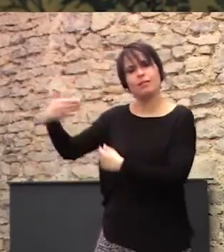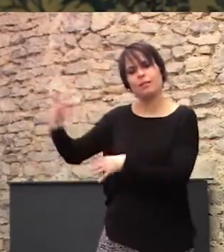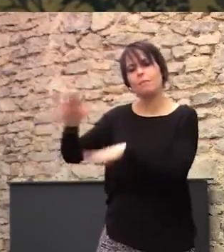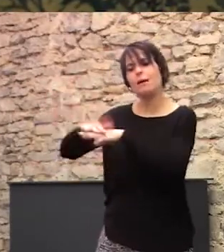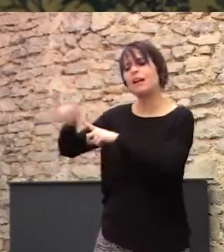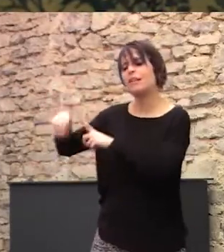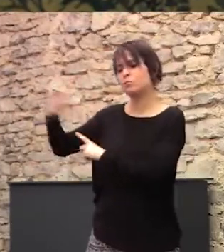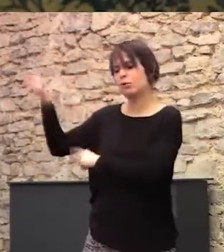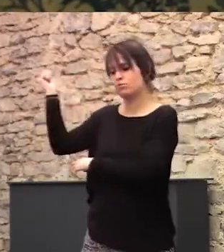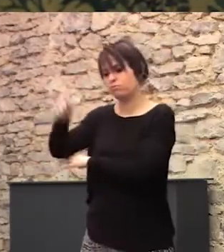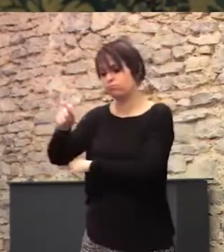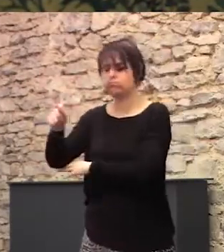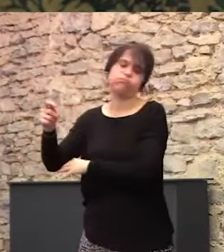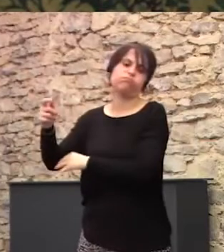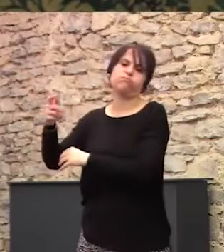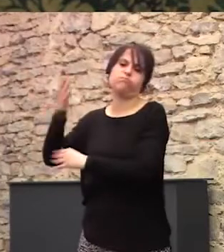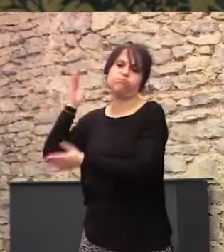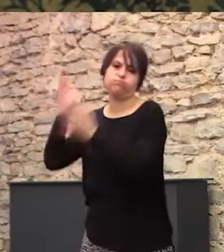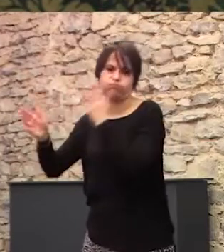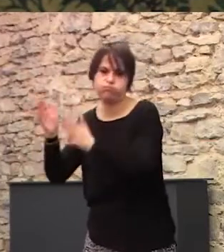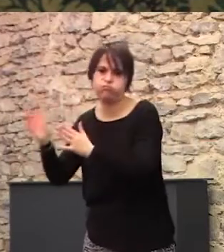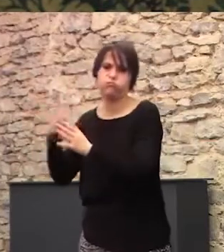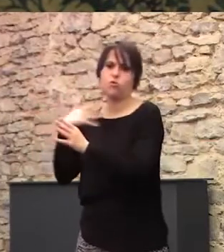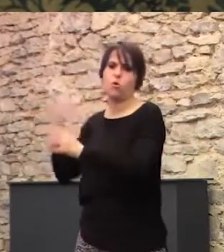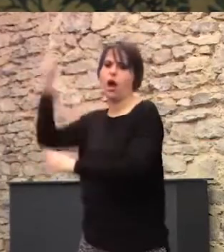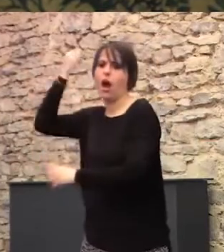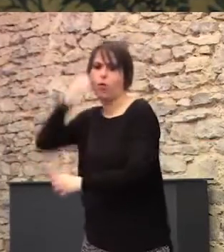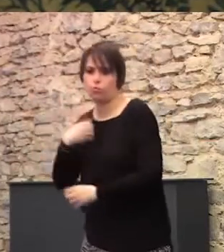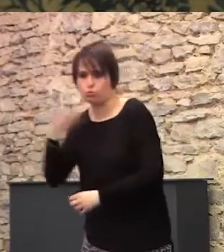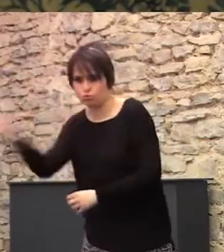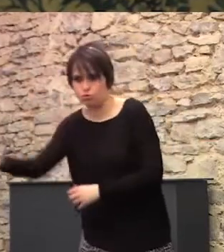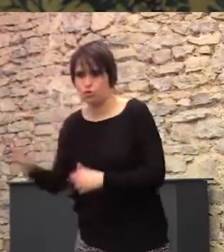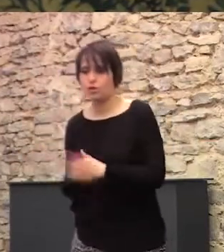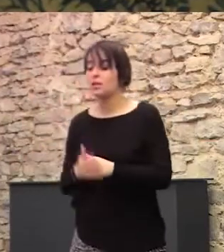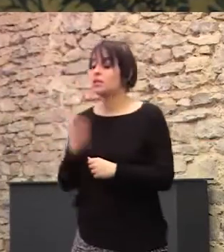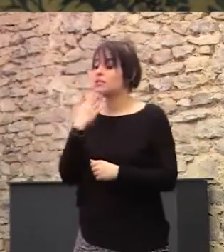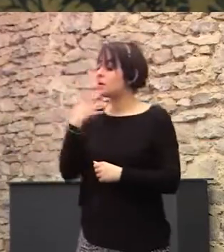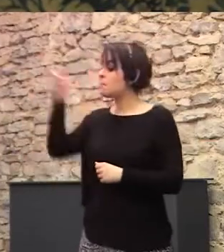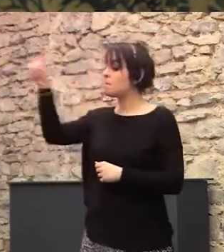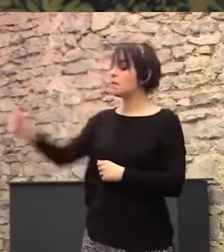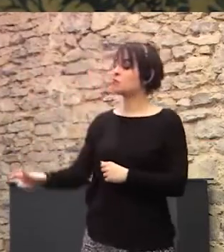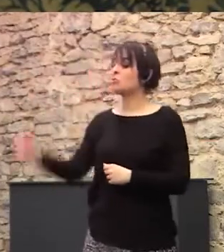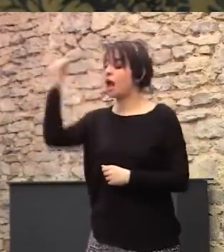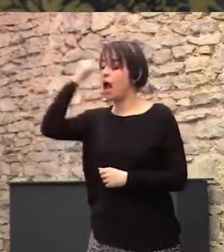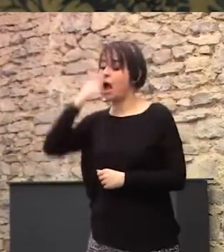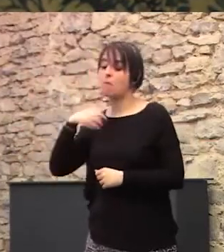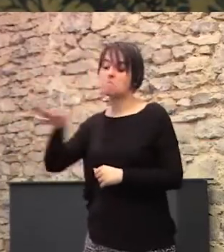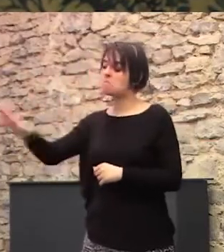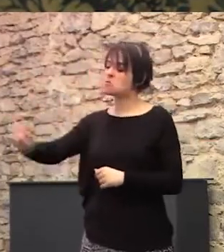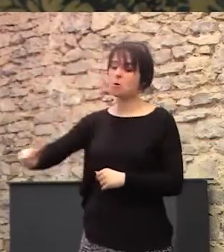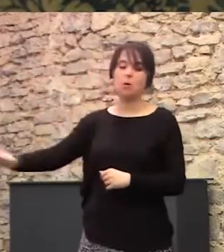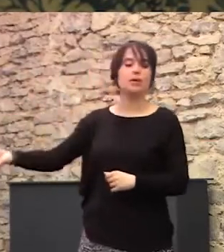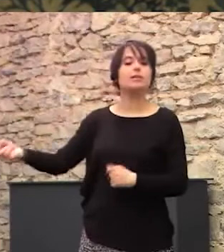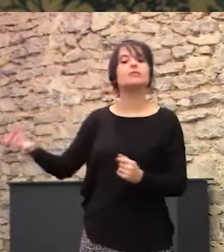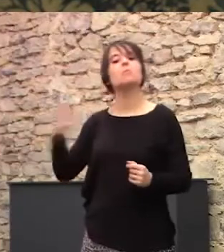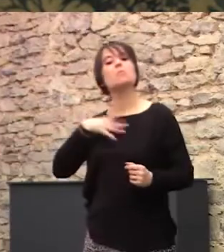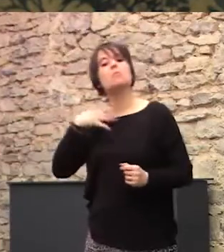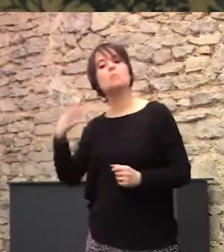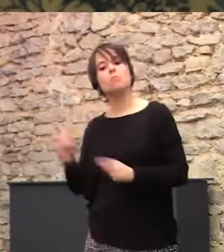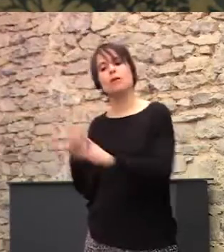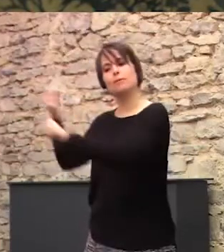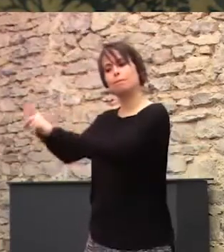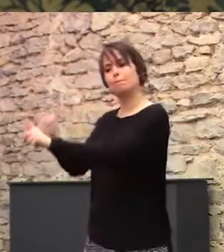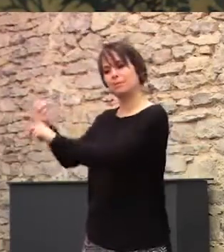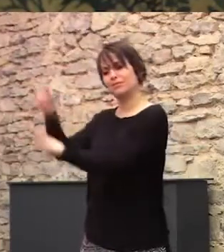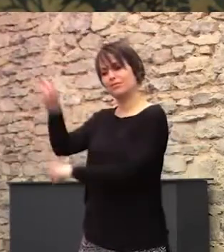explotar, para poder avasallar. Si digo que no son persona, entonces estoy como legitimada para oprimir a